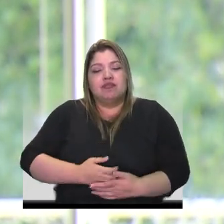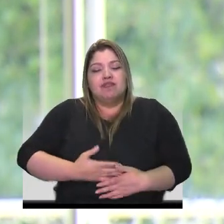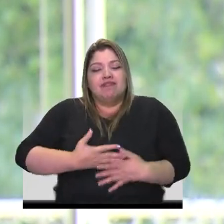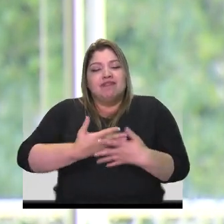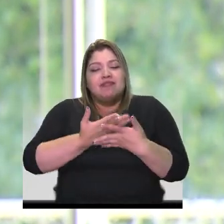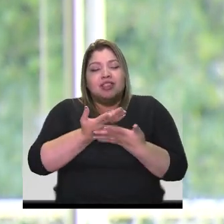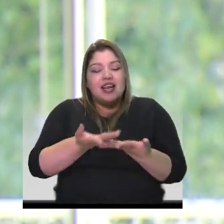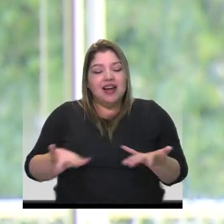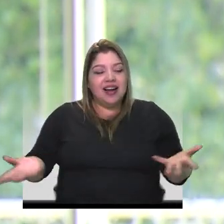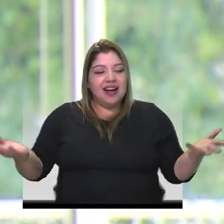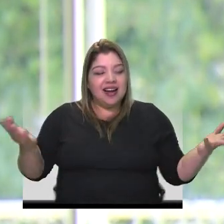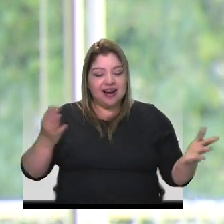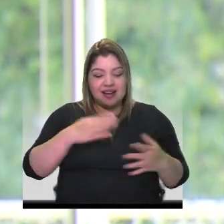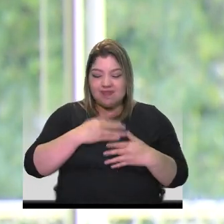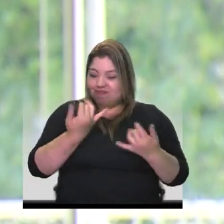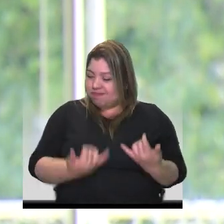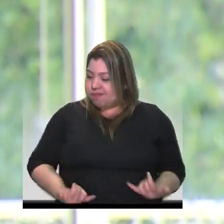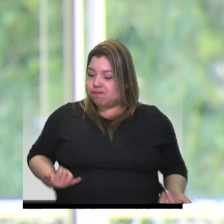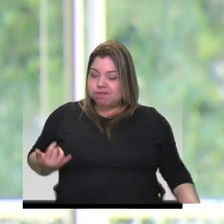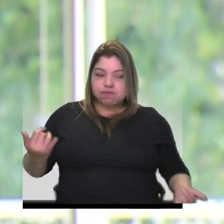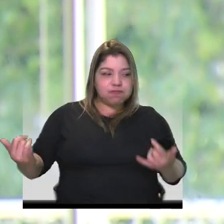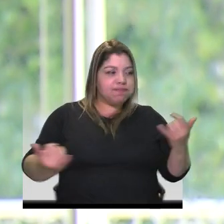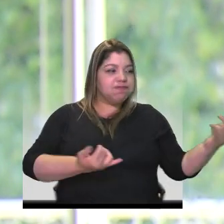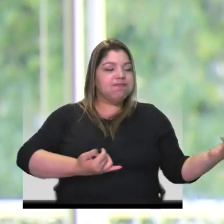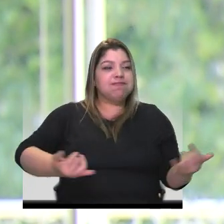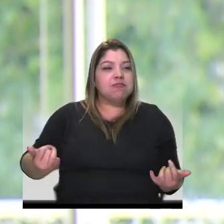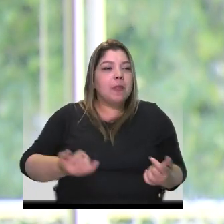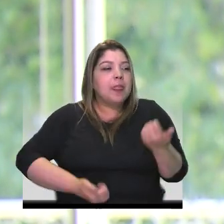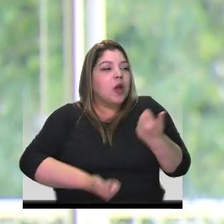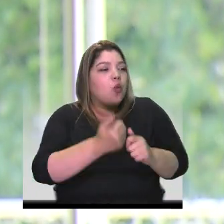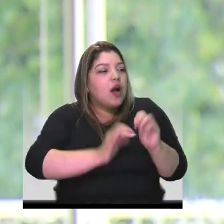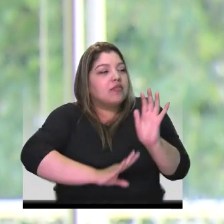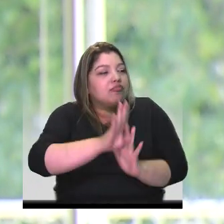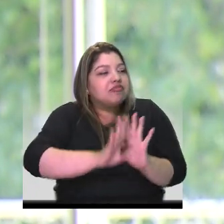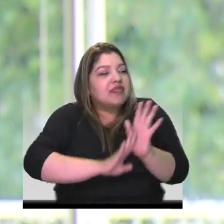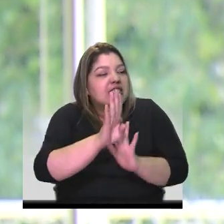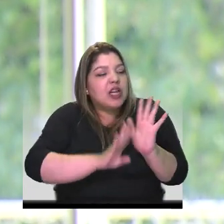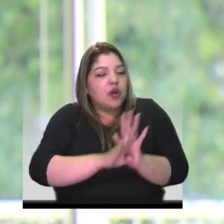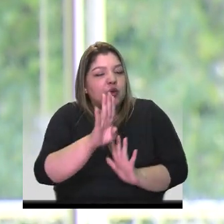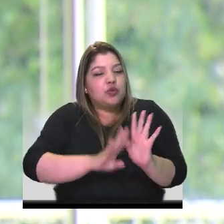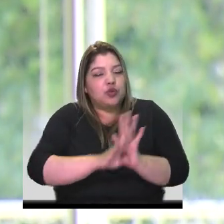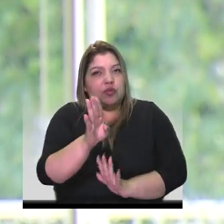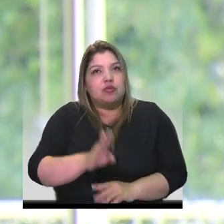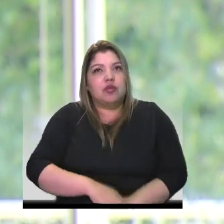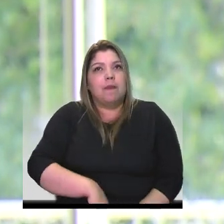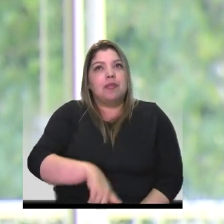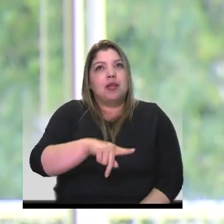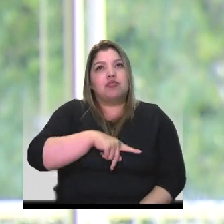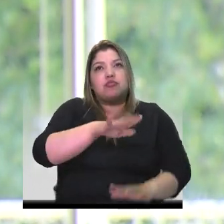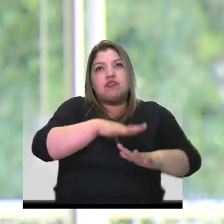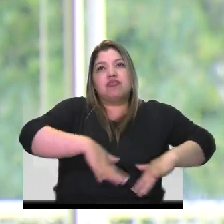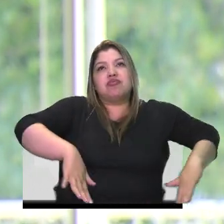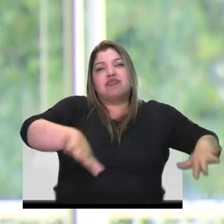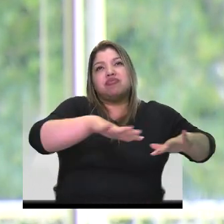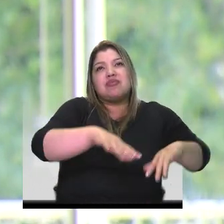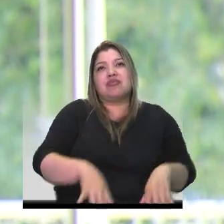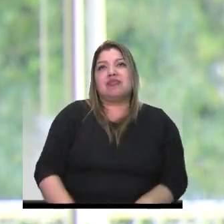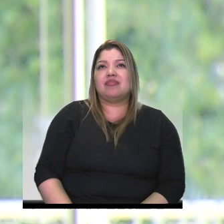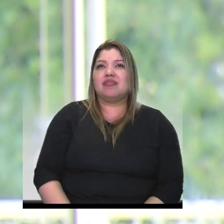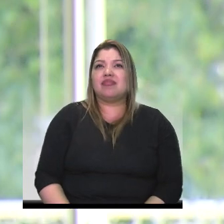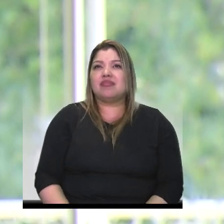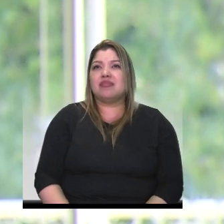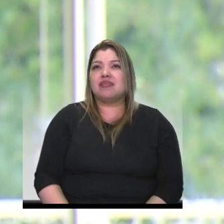somos. ¿Cómo se construye desde desarrollo? ¿Cuál es el cómo luce el desarrollo desde el trópico que somos? Mirando hacia afuera.